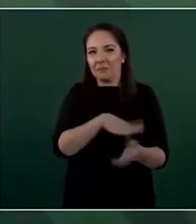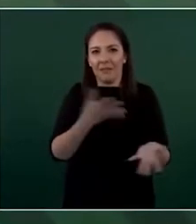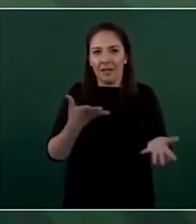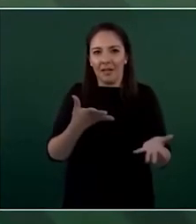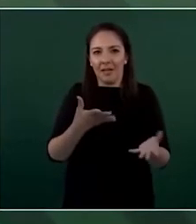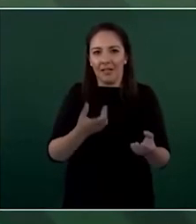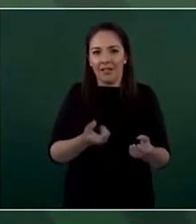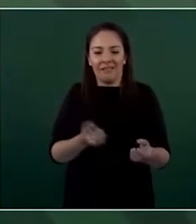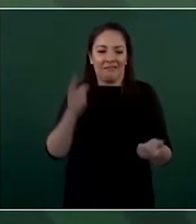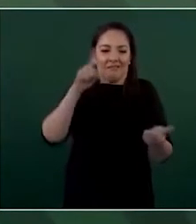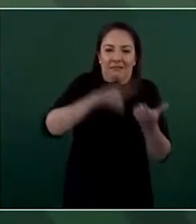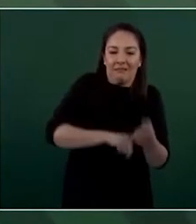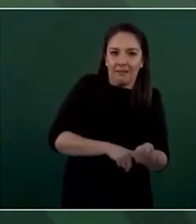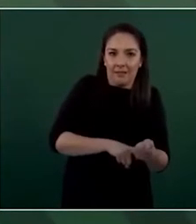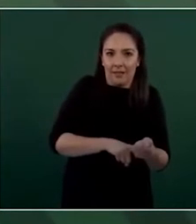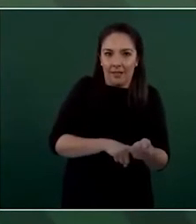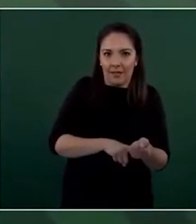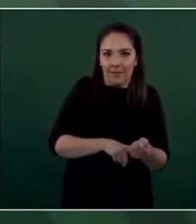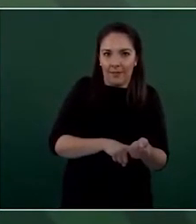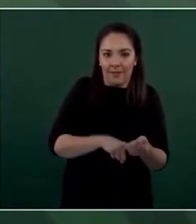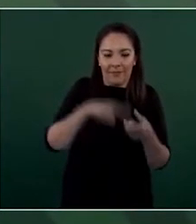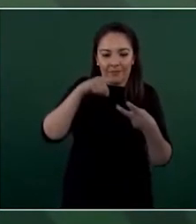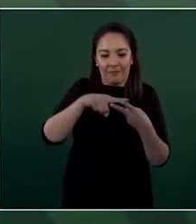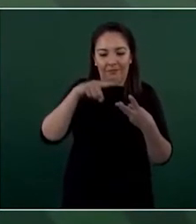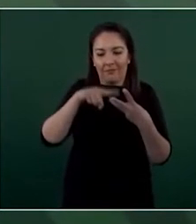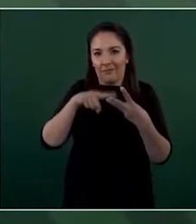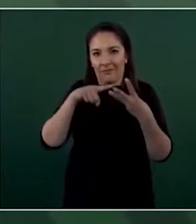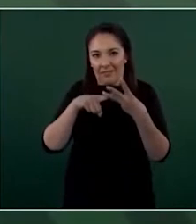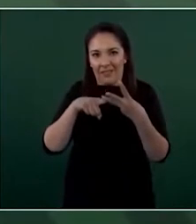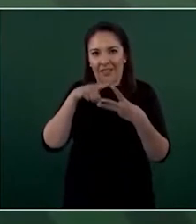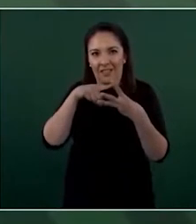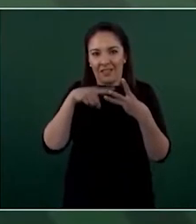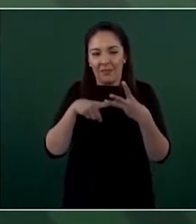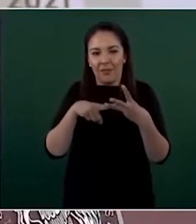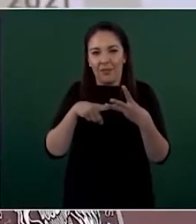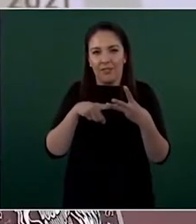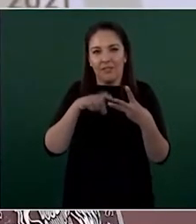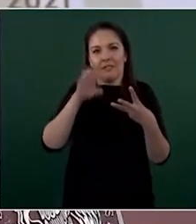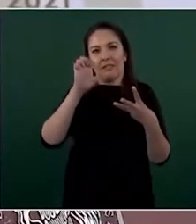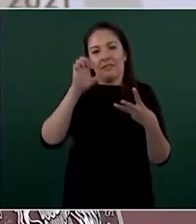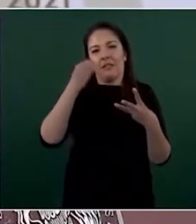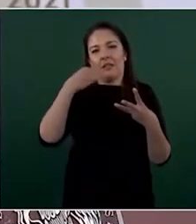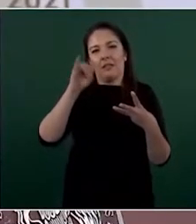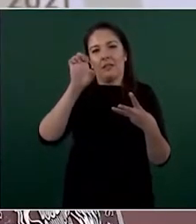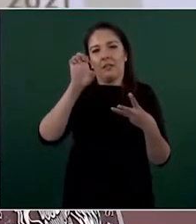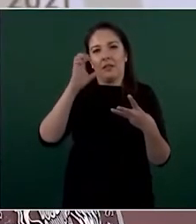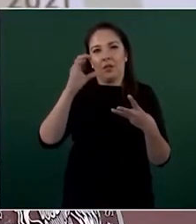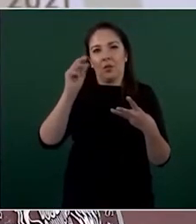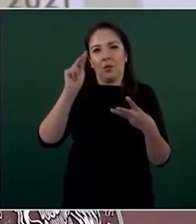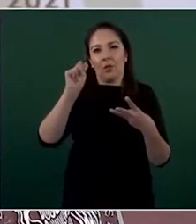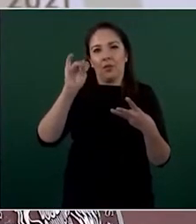Poder Judicial, ya lo estamos viendo, se constata